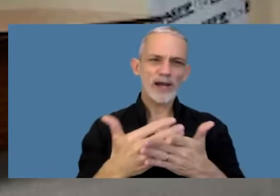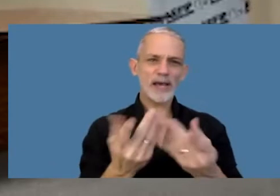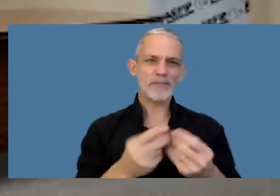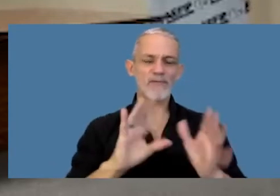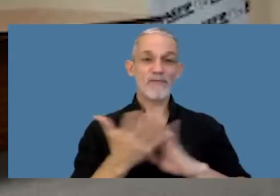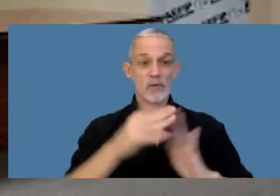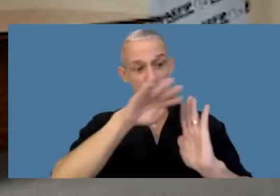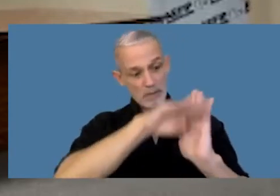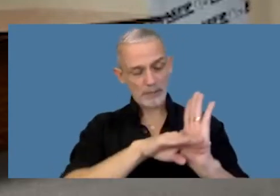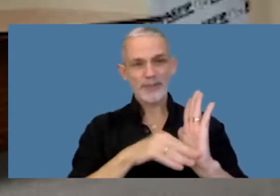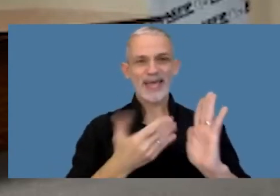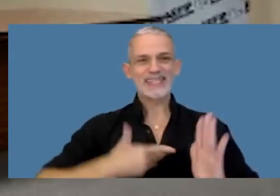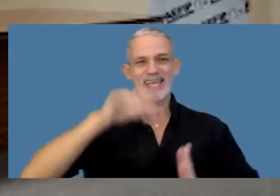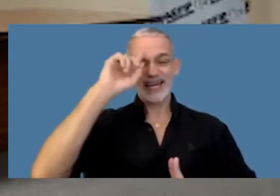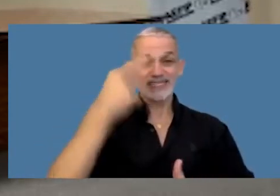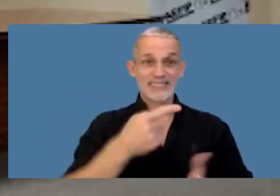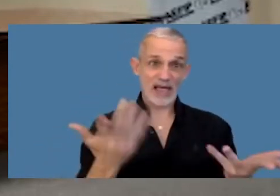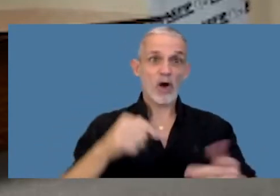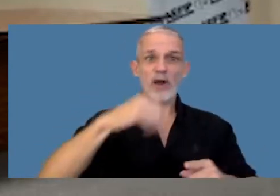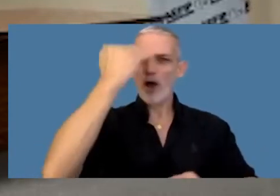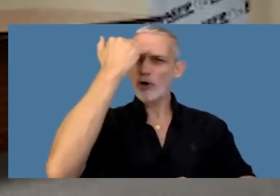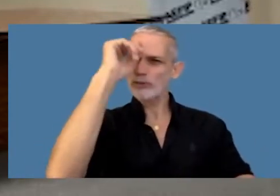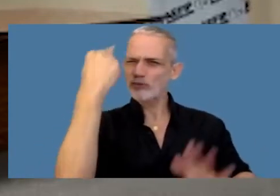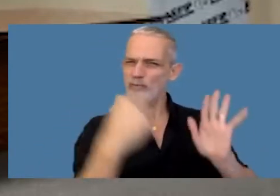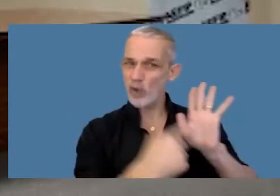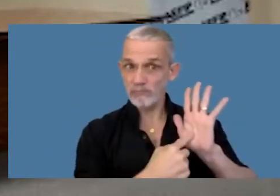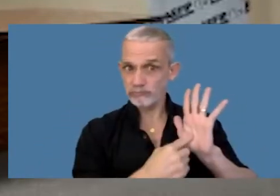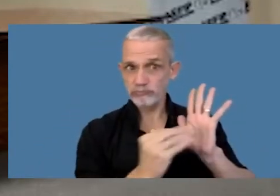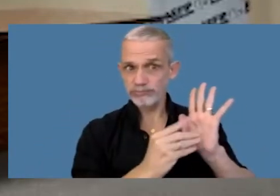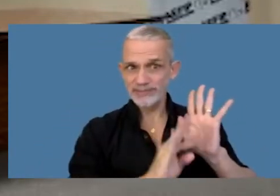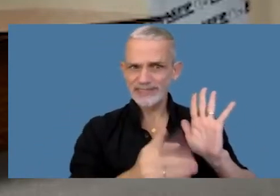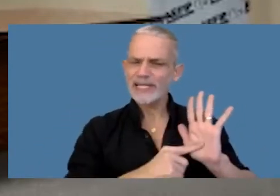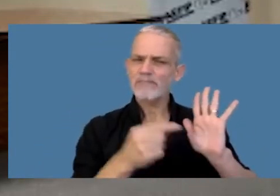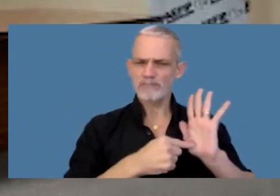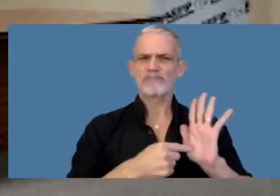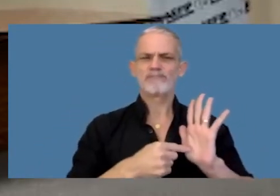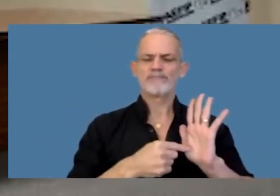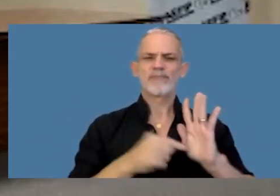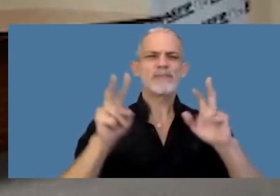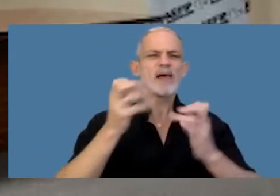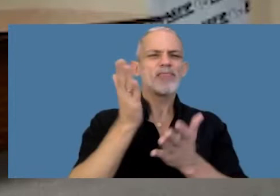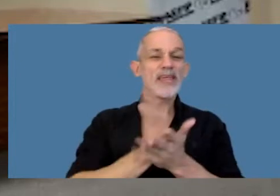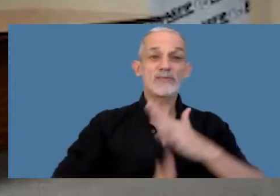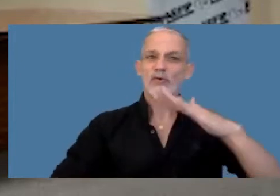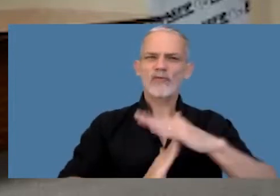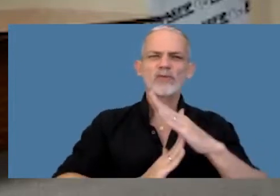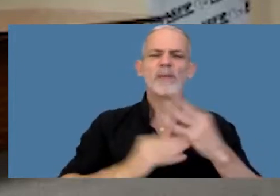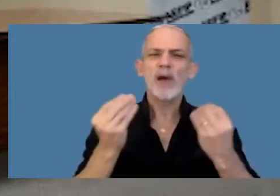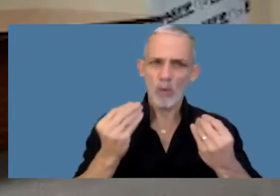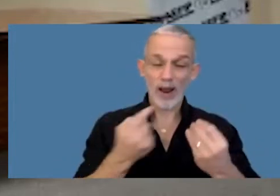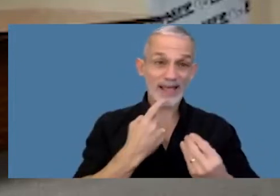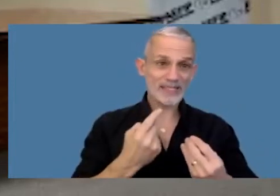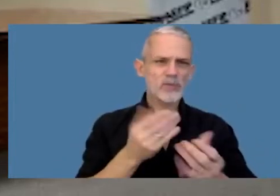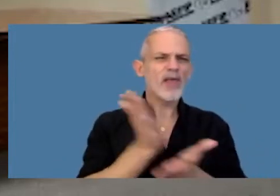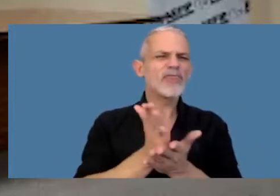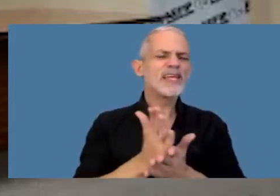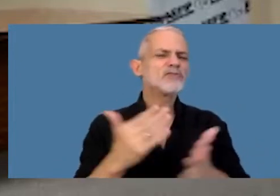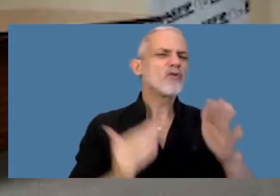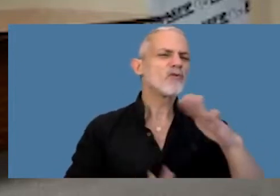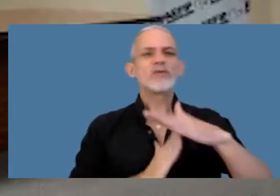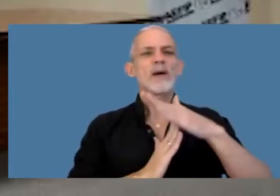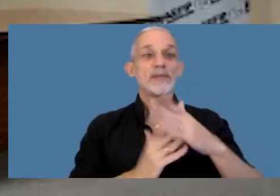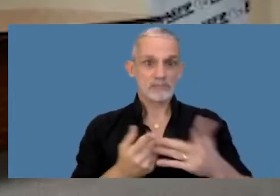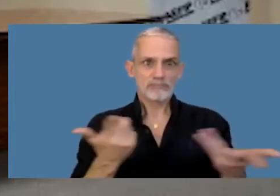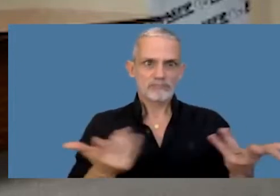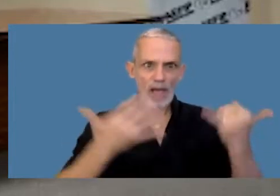en el estado actual de nuestra Constitución, hablamos de derechos fundamentales, decimos que estos derechos fundamentales están allí